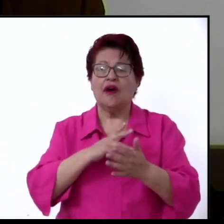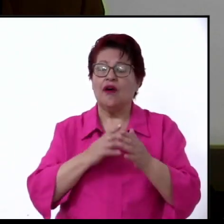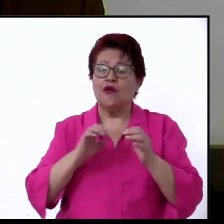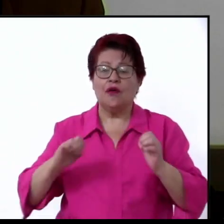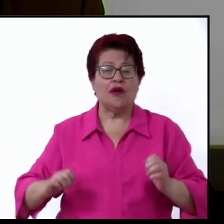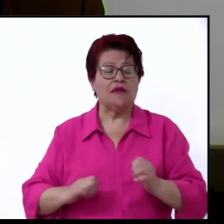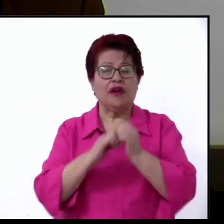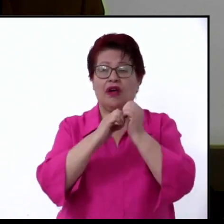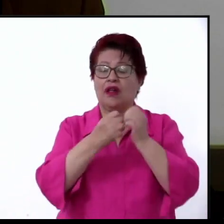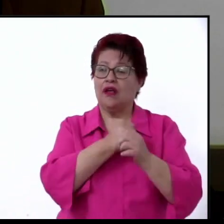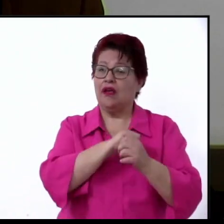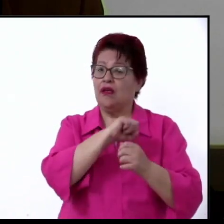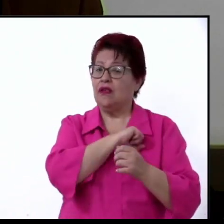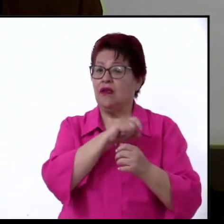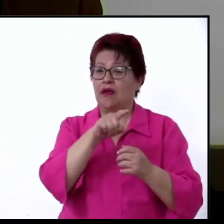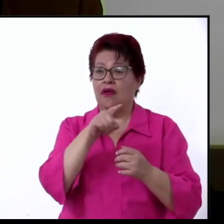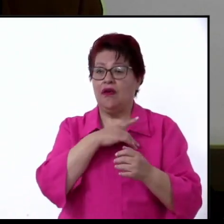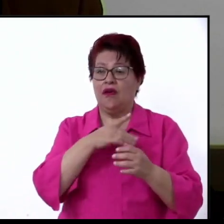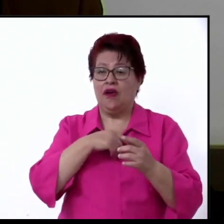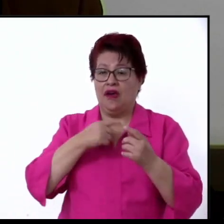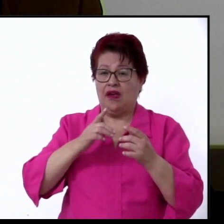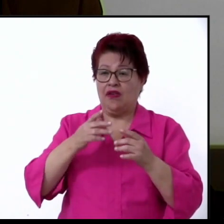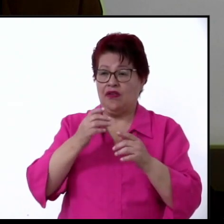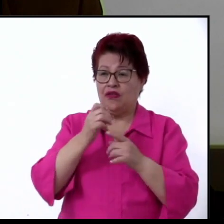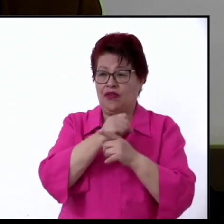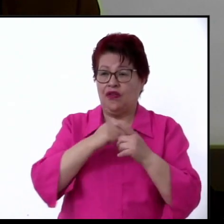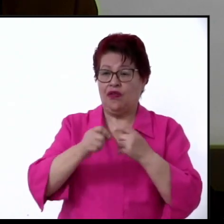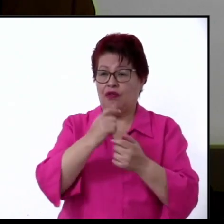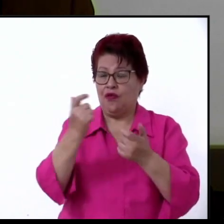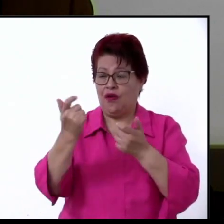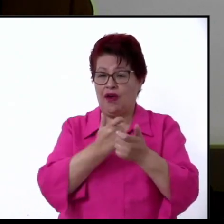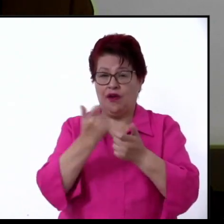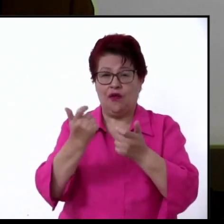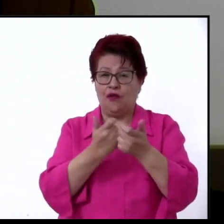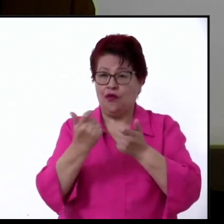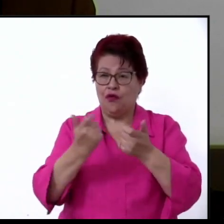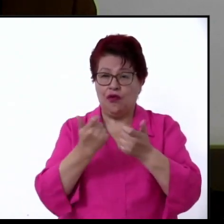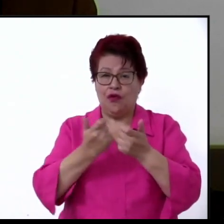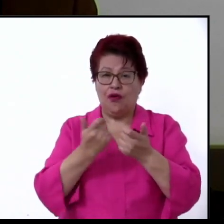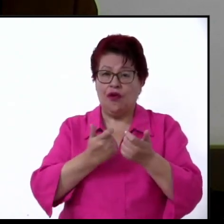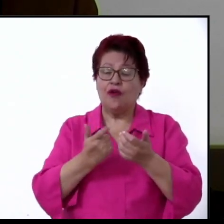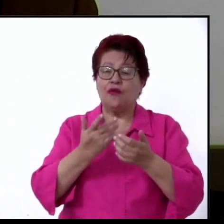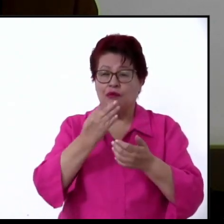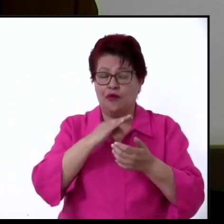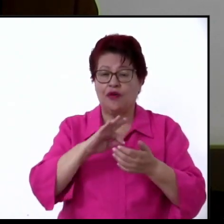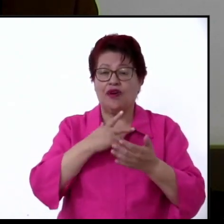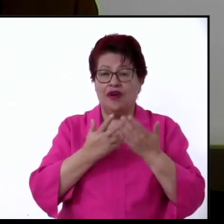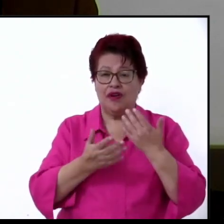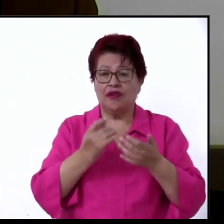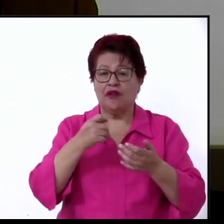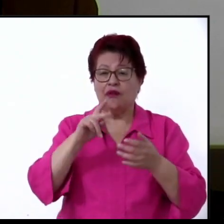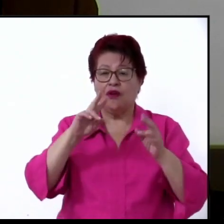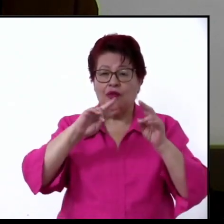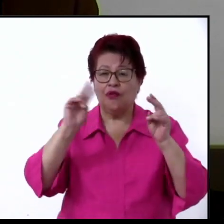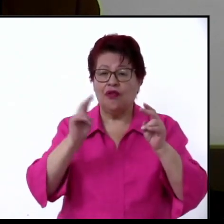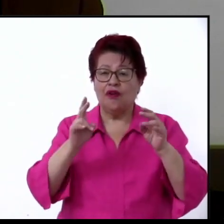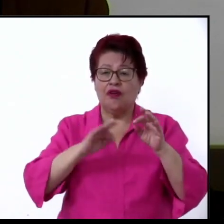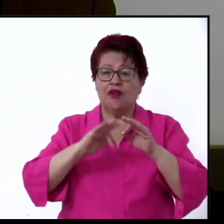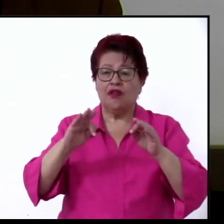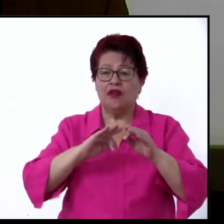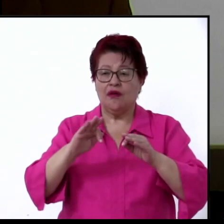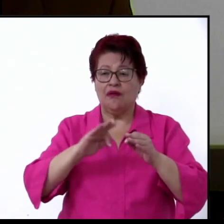emergencia sanitaria con condiciones económicas desfavorables, con un tema